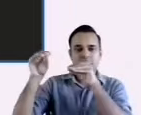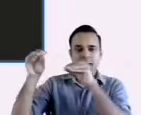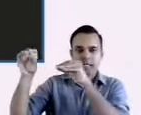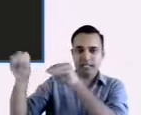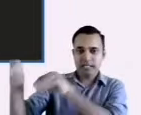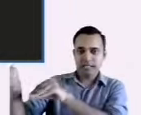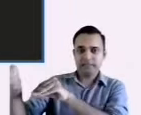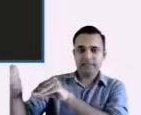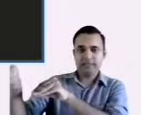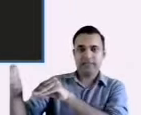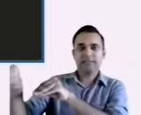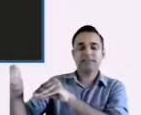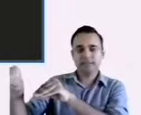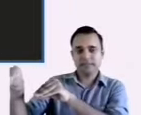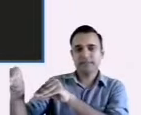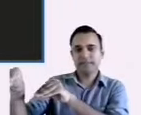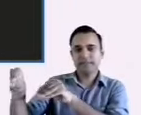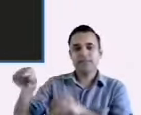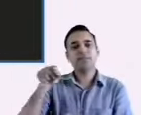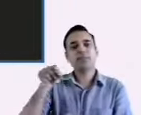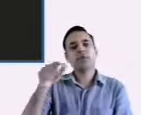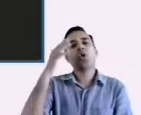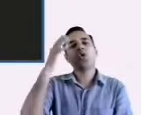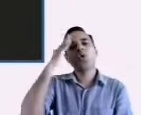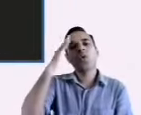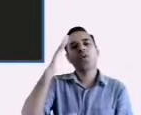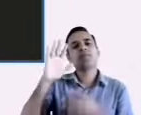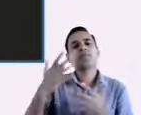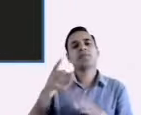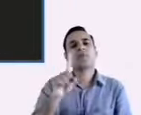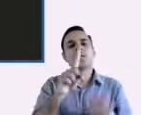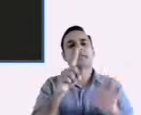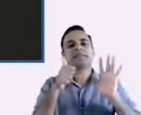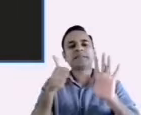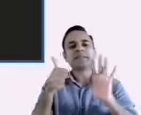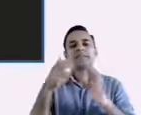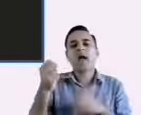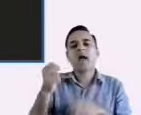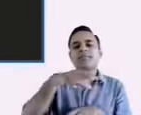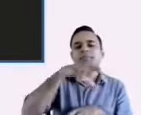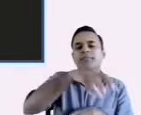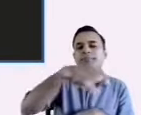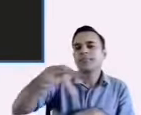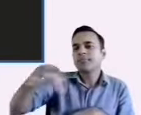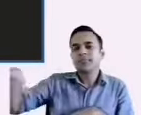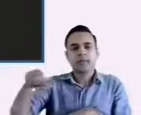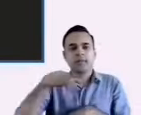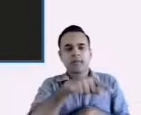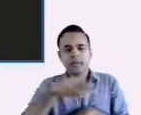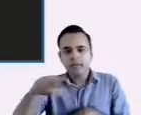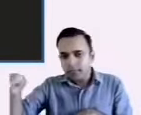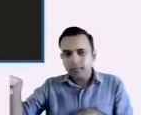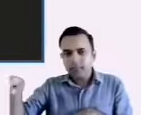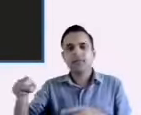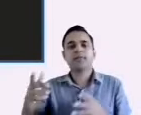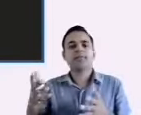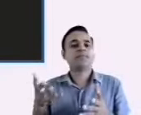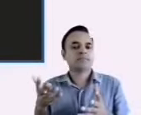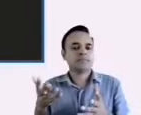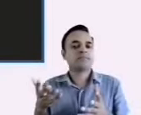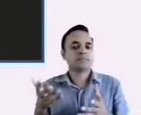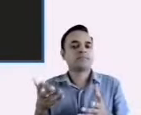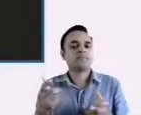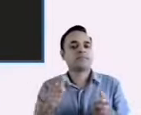dominica trabajamos junto a unicef para rehabilitar escuelas afectadas por huracanes poniendo especial atención